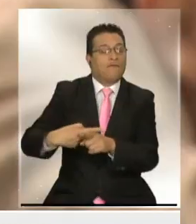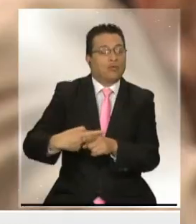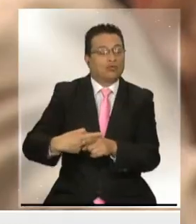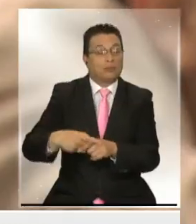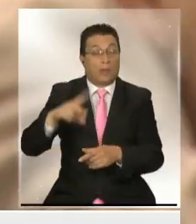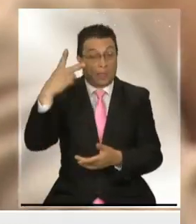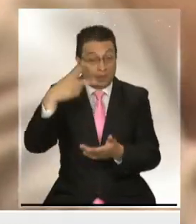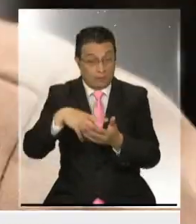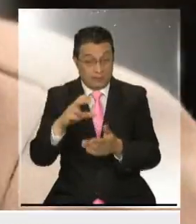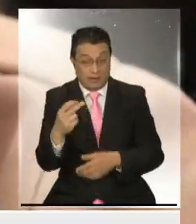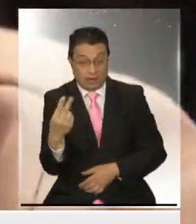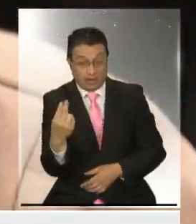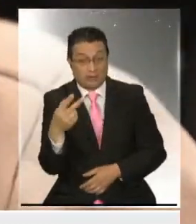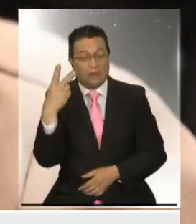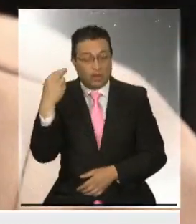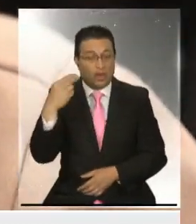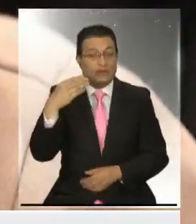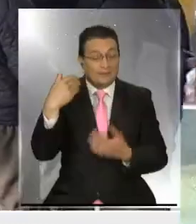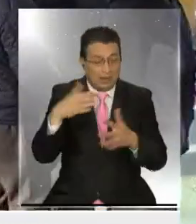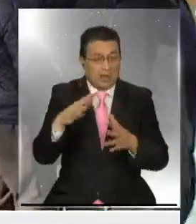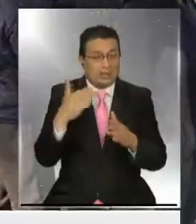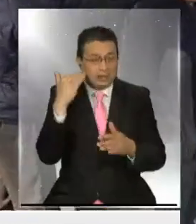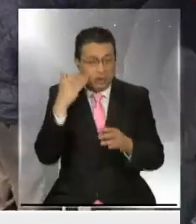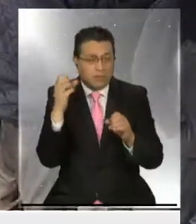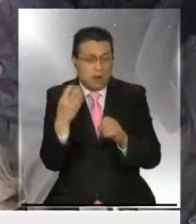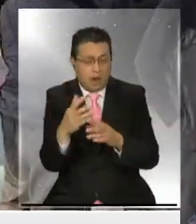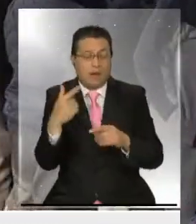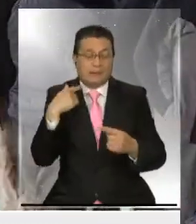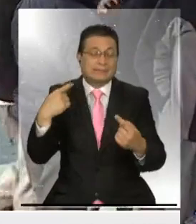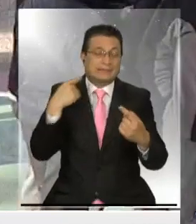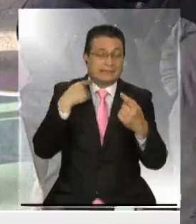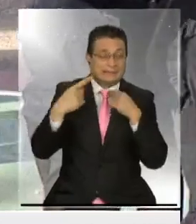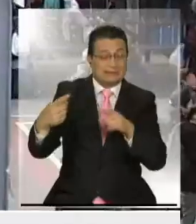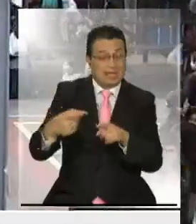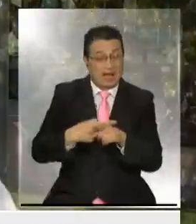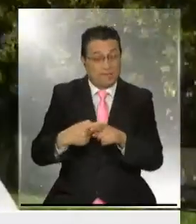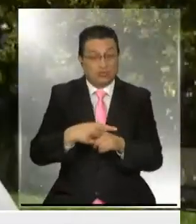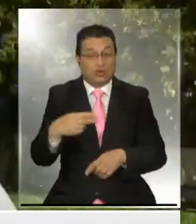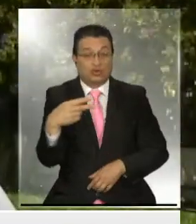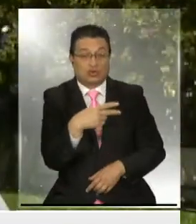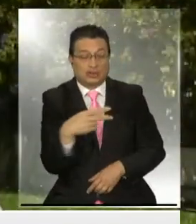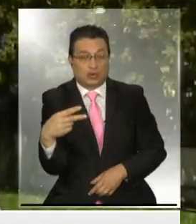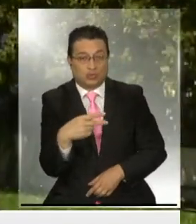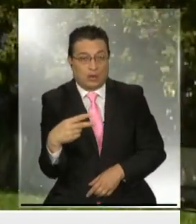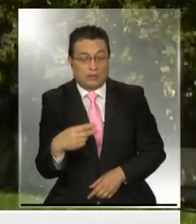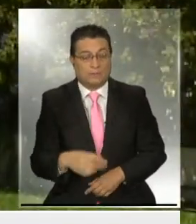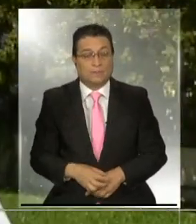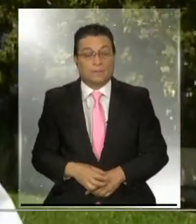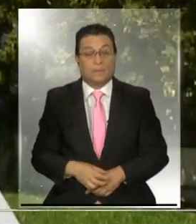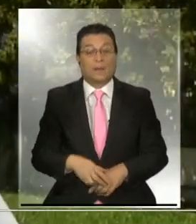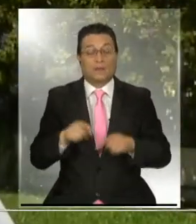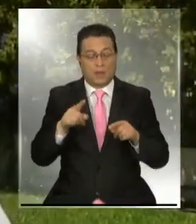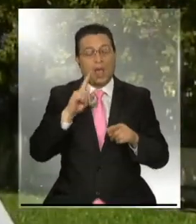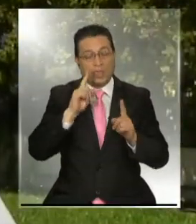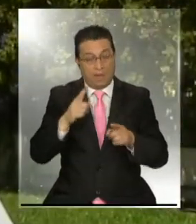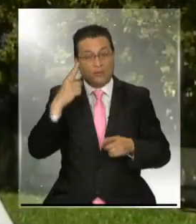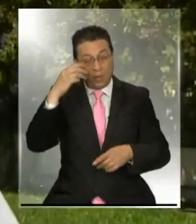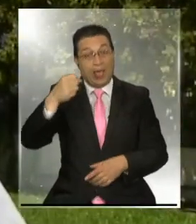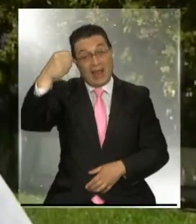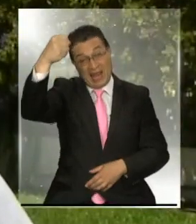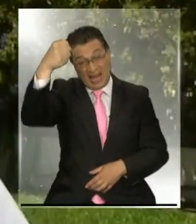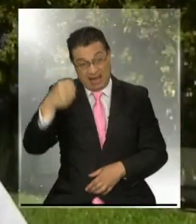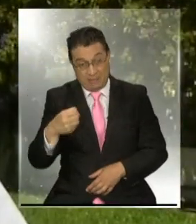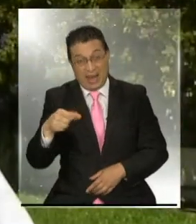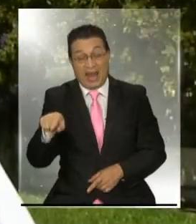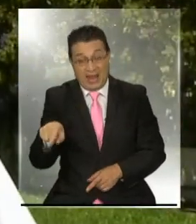son más de 12.000 niños y adolescentes los que han sido víctimas de acoso y abuso sexual esto hay que tener presente que es un acto criminal y por lo tanto